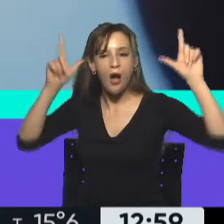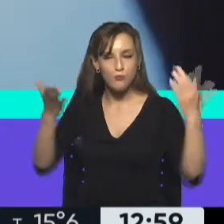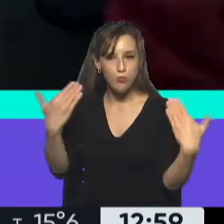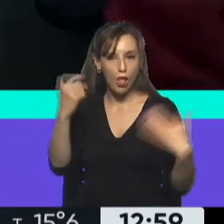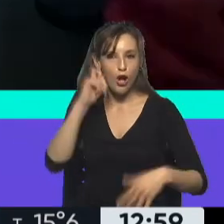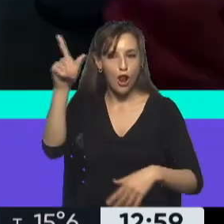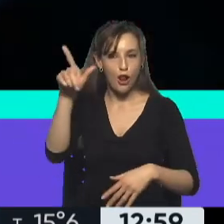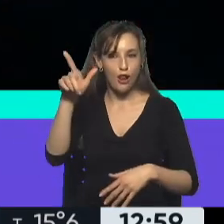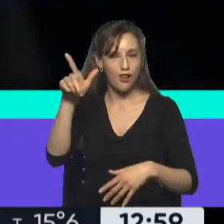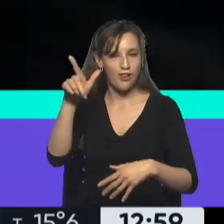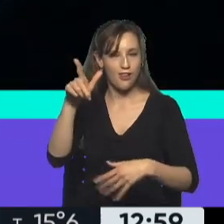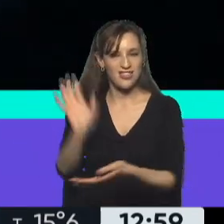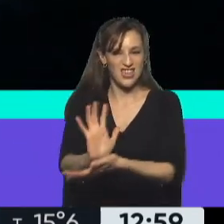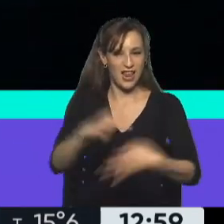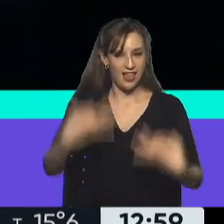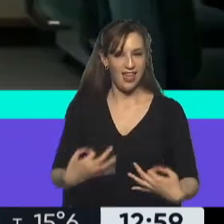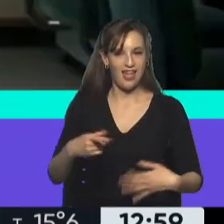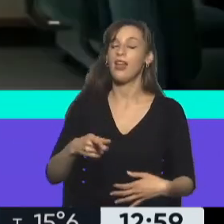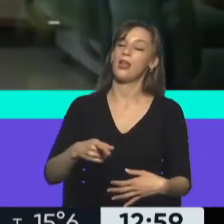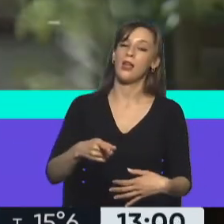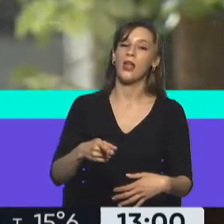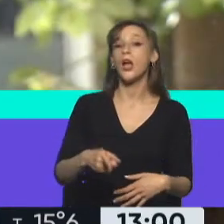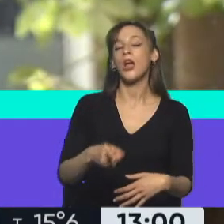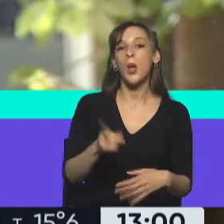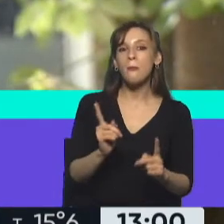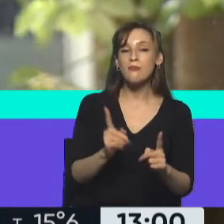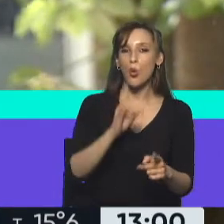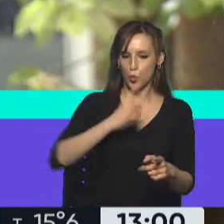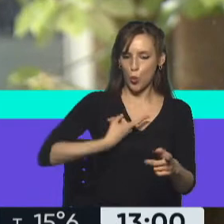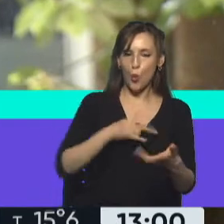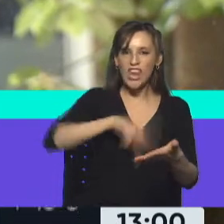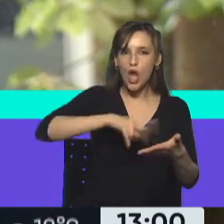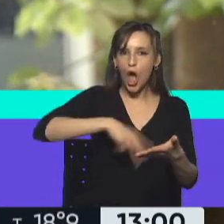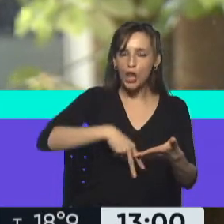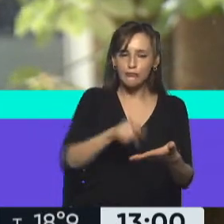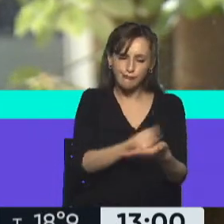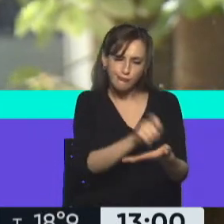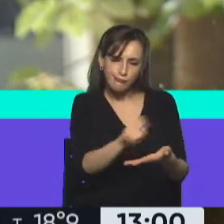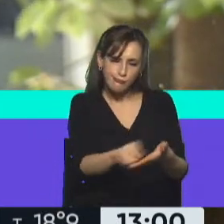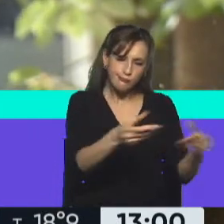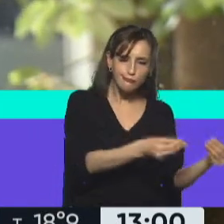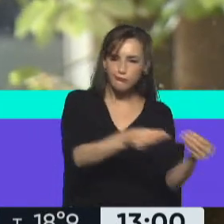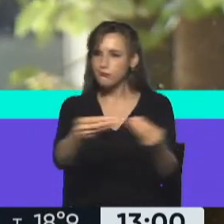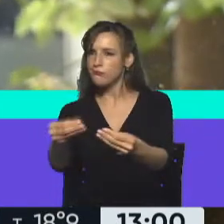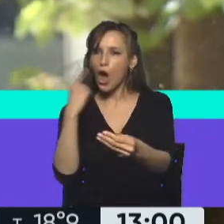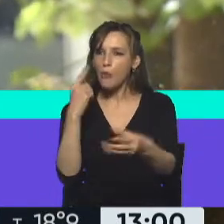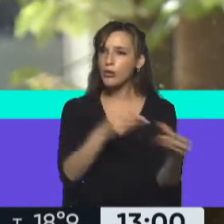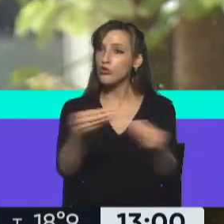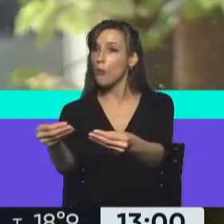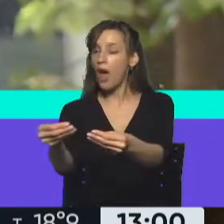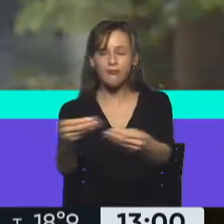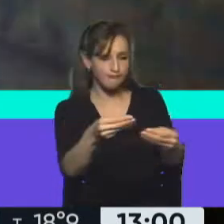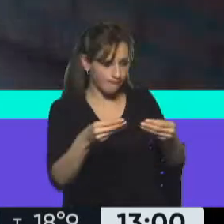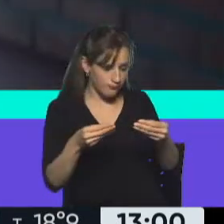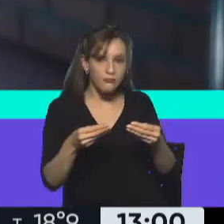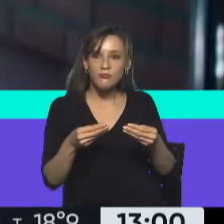encontrar a Renato me parece que da para todo. Y cuando le pasé el guión, hay algo que me dijo que a mí me compró, fue esto me